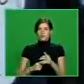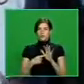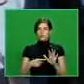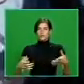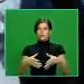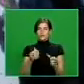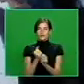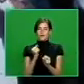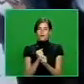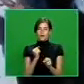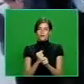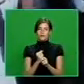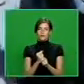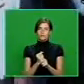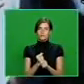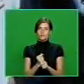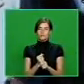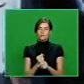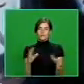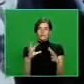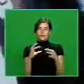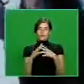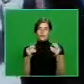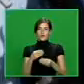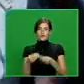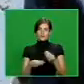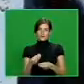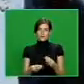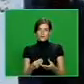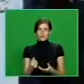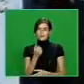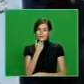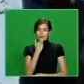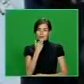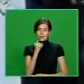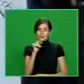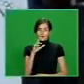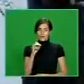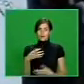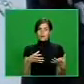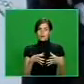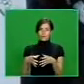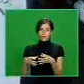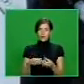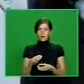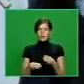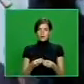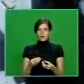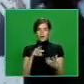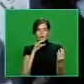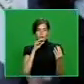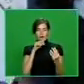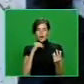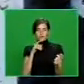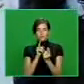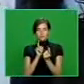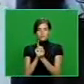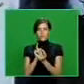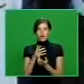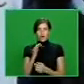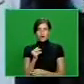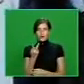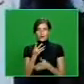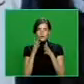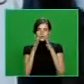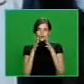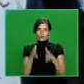trabajo para eh complementar lo que vamos a hacer Ya tengo ya alrededor de 30 bandas ya que hemos hablado con ellos y presidente le tengo sugerencia